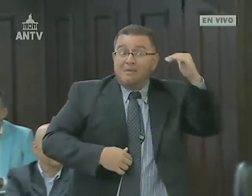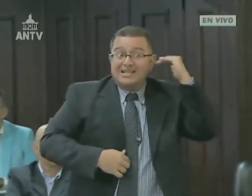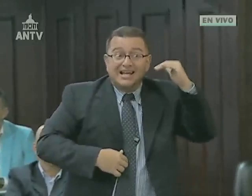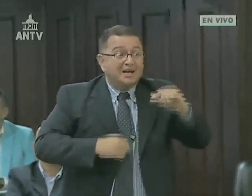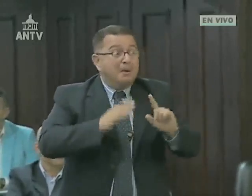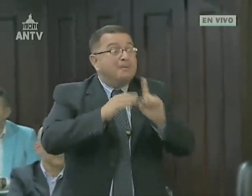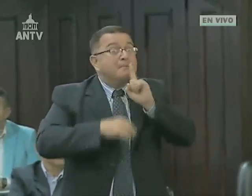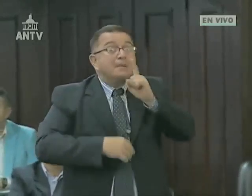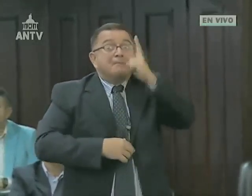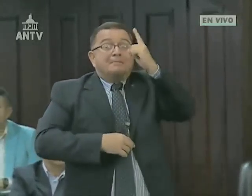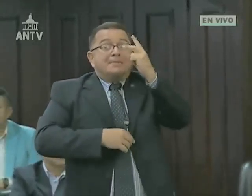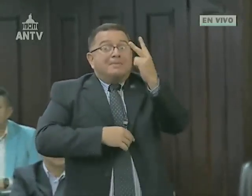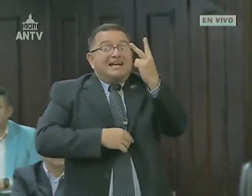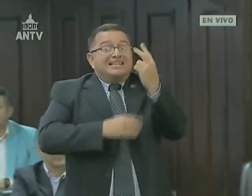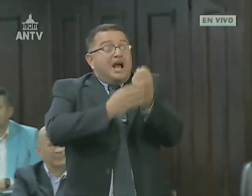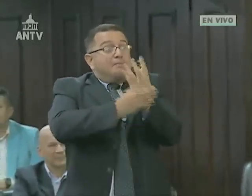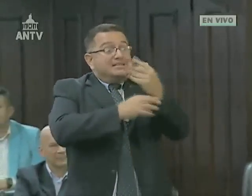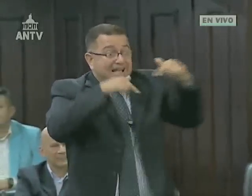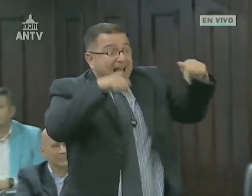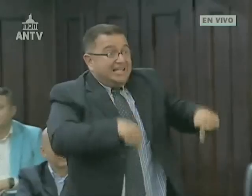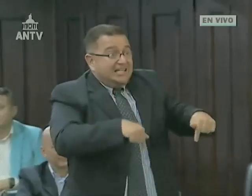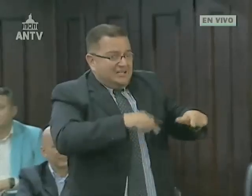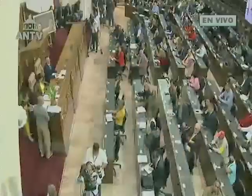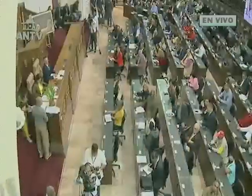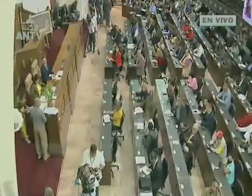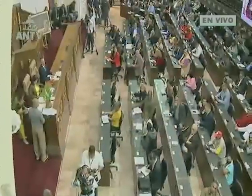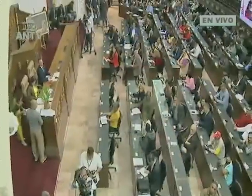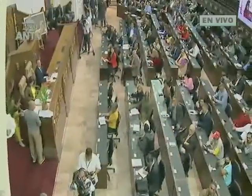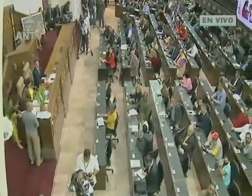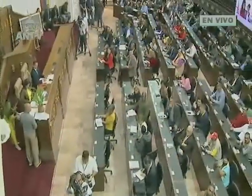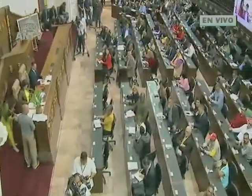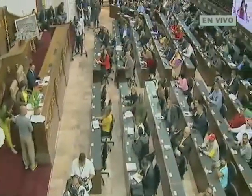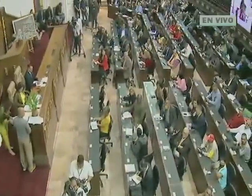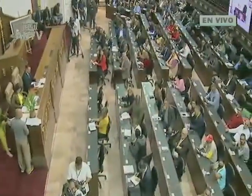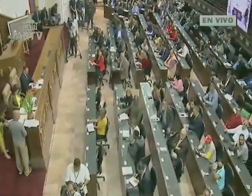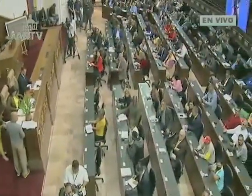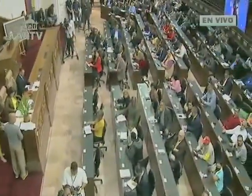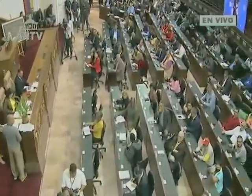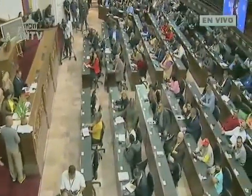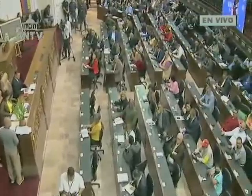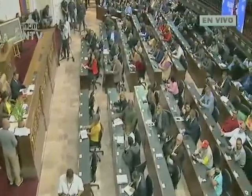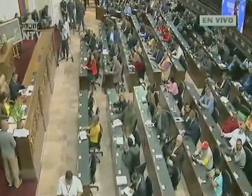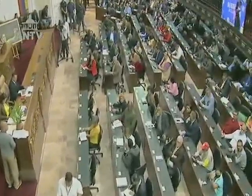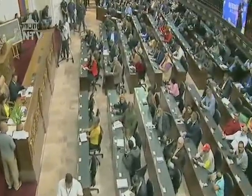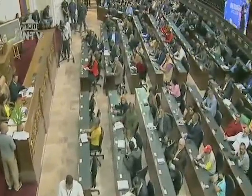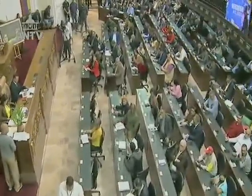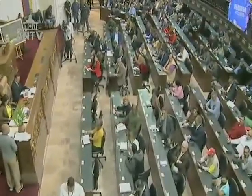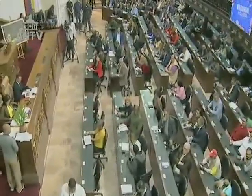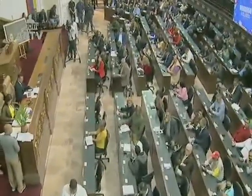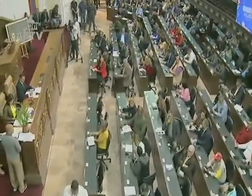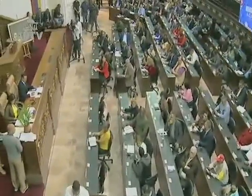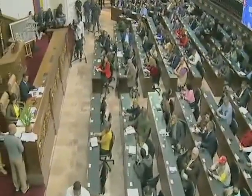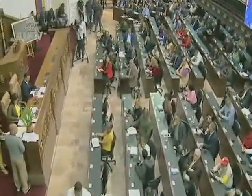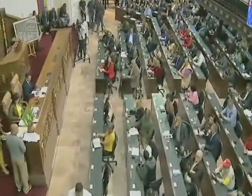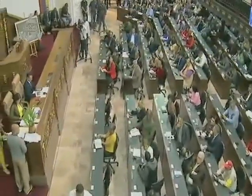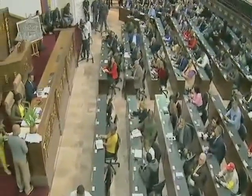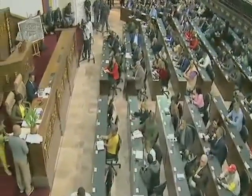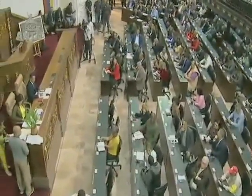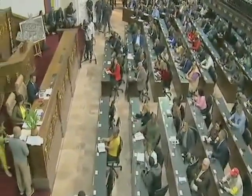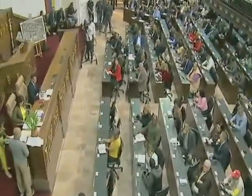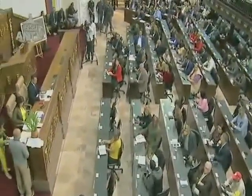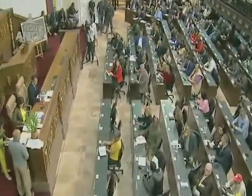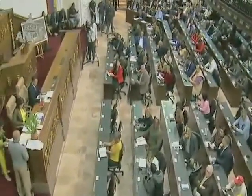construyendo una ley para personas sordas y personas con discapacidad auditiva, en conmemoración de nuestras lenguas de señas. Es primera vez